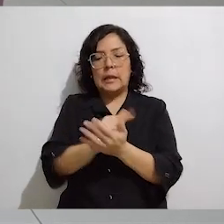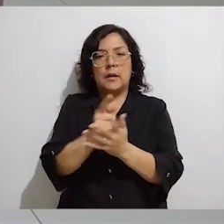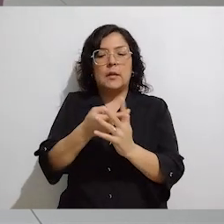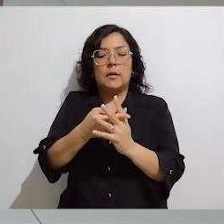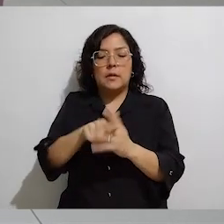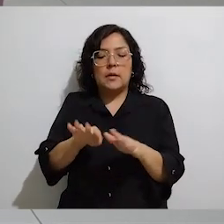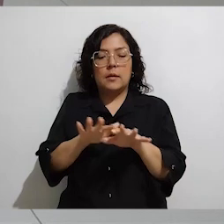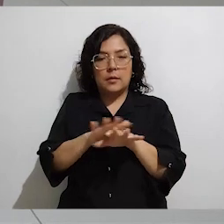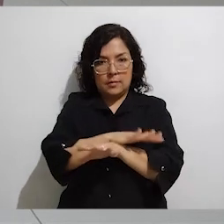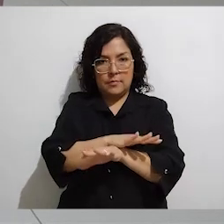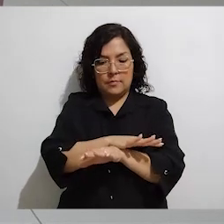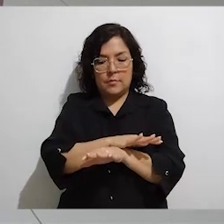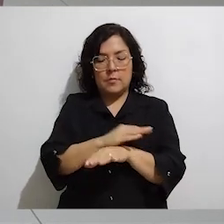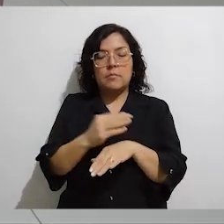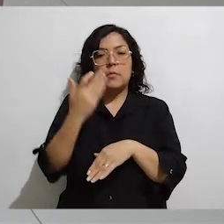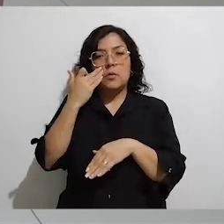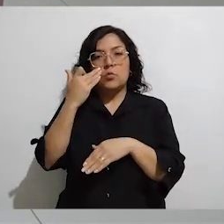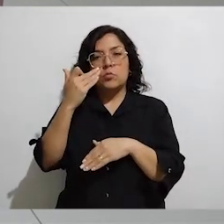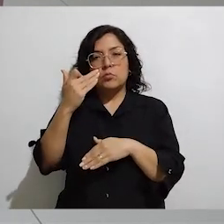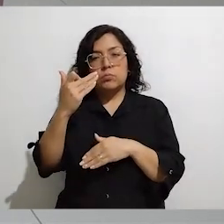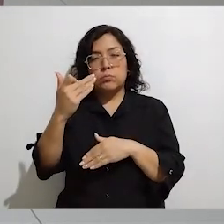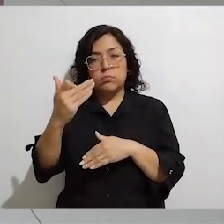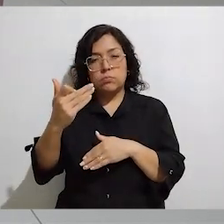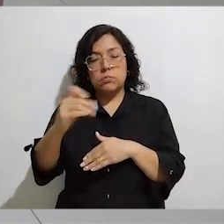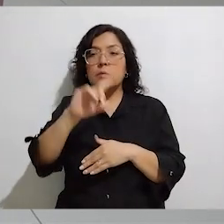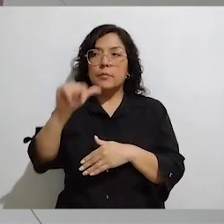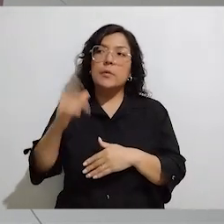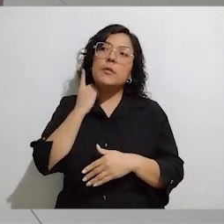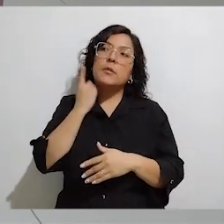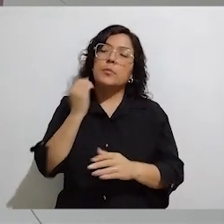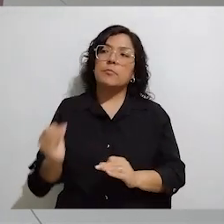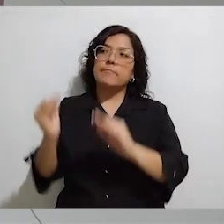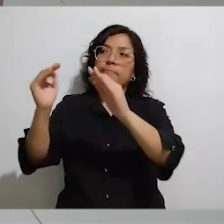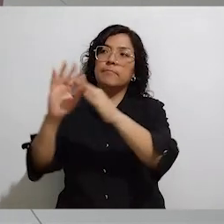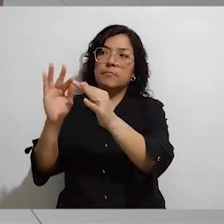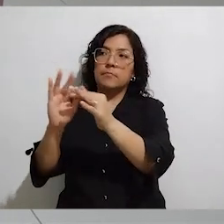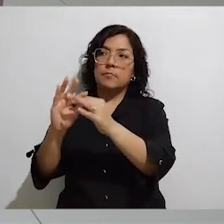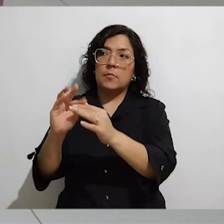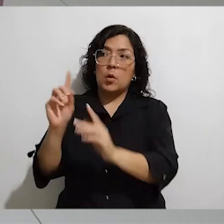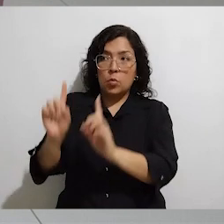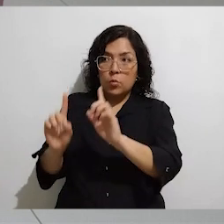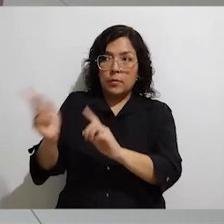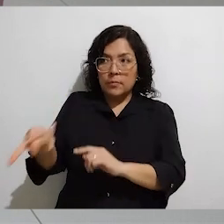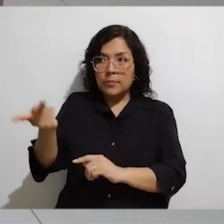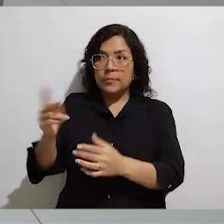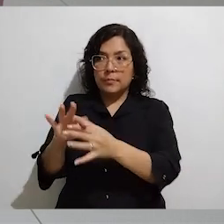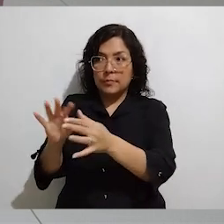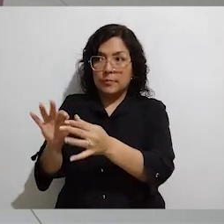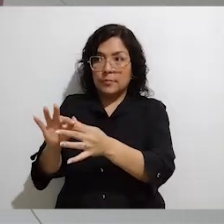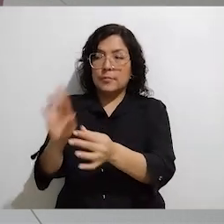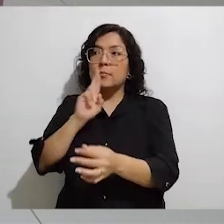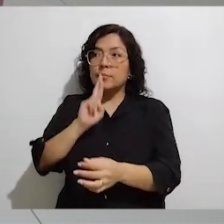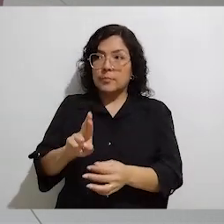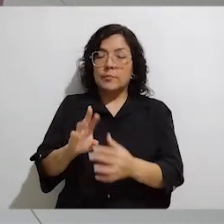pueden ir y presentarle a los diputados esta iniciativa, responder sus preguntas para en su momento poder ser dictaminada, si